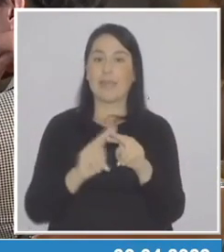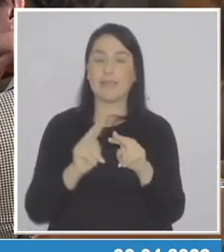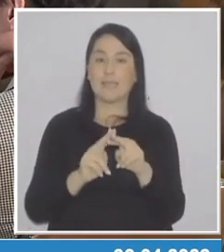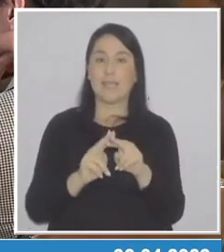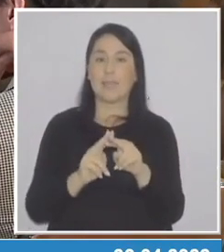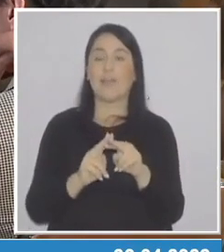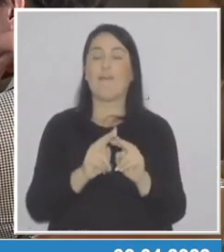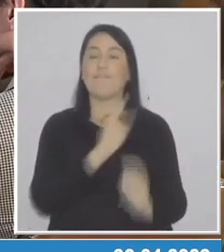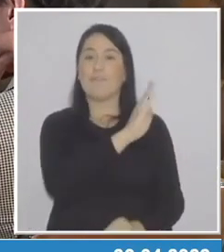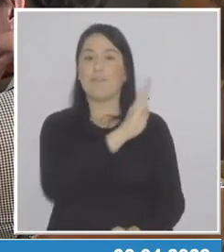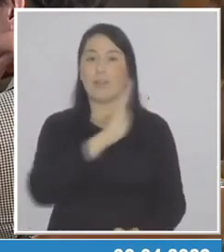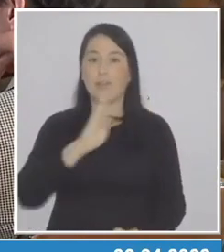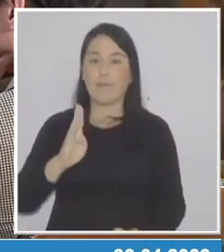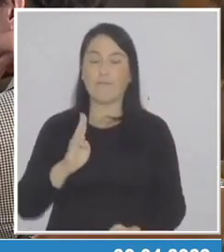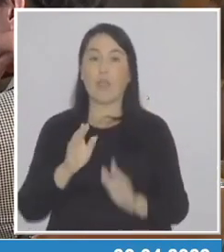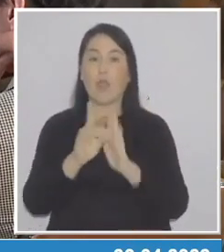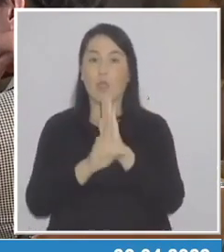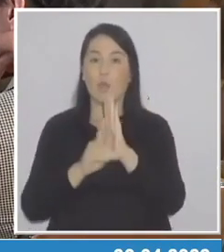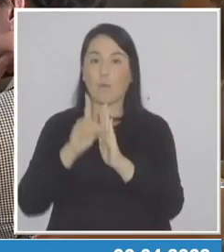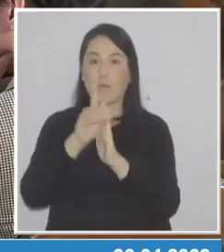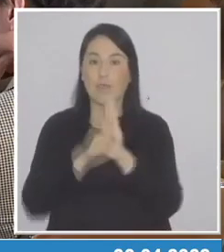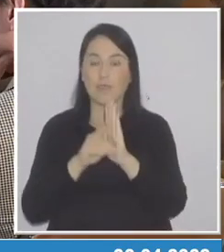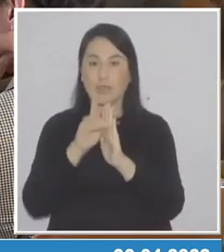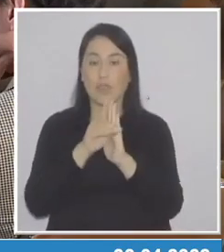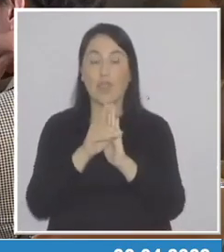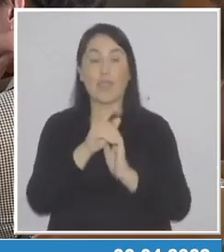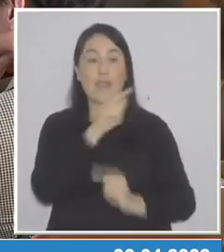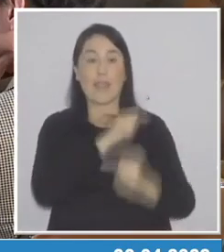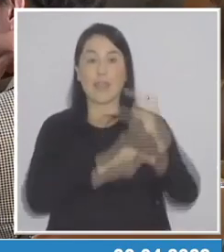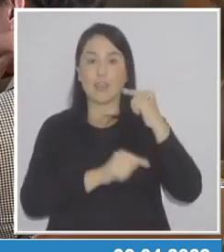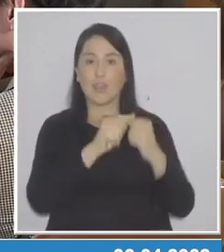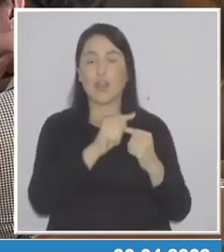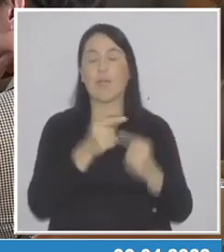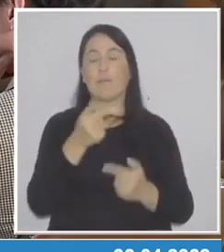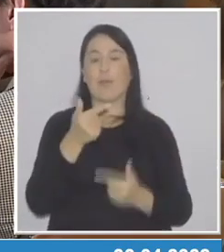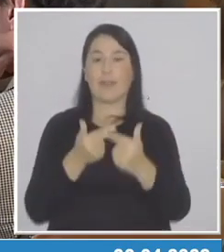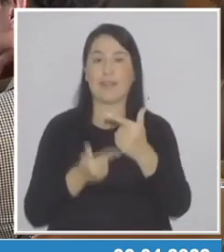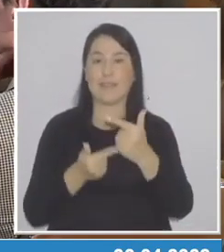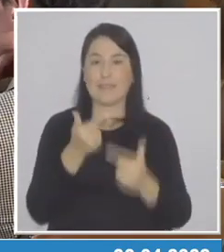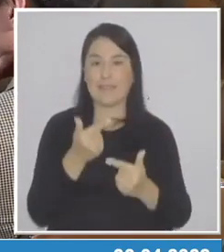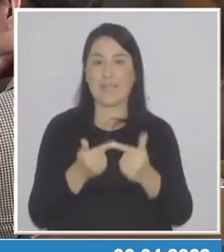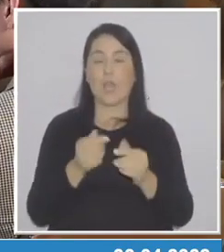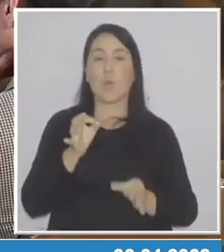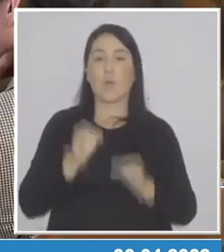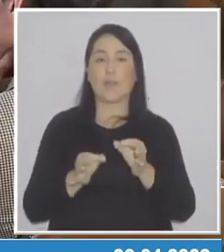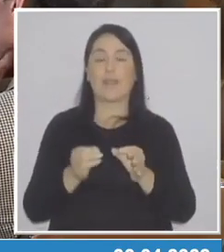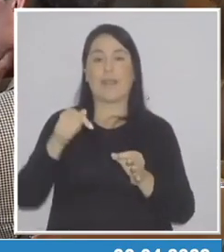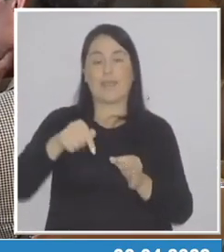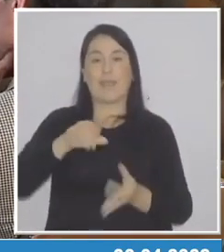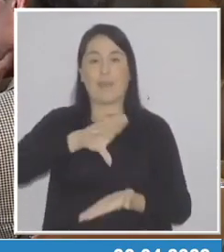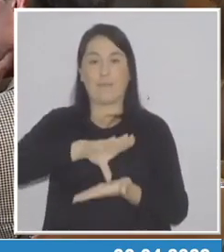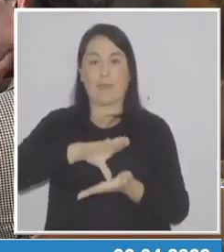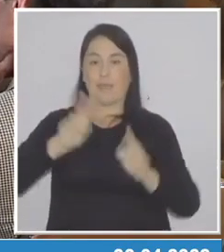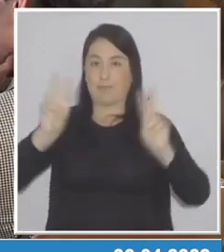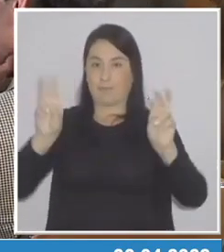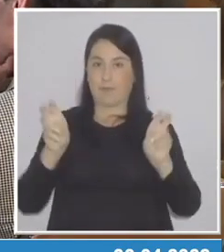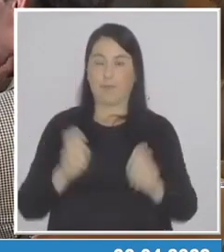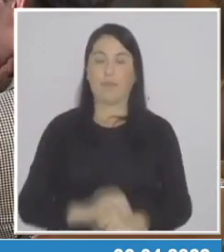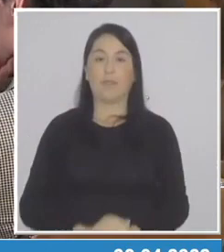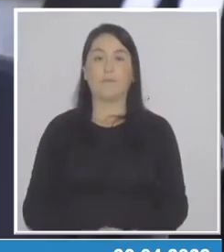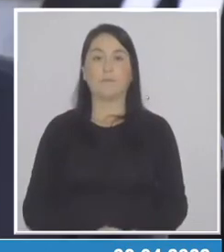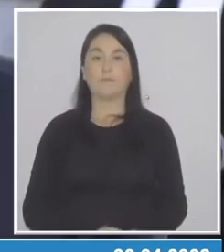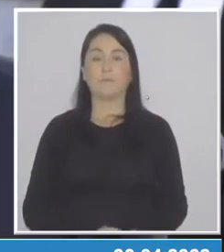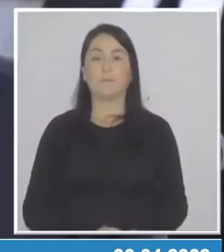documental, jurídico y de la historia política legislativa del país, cierre comillas.